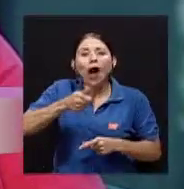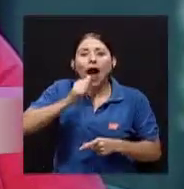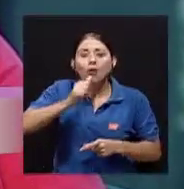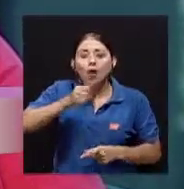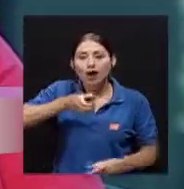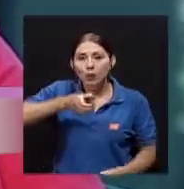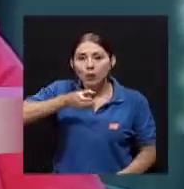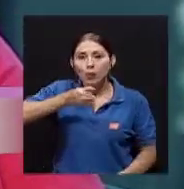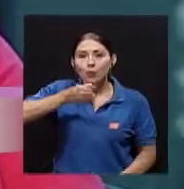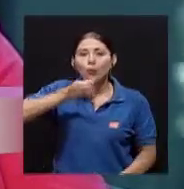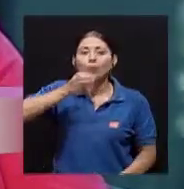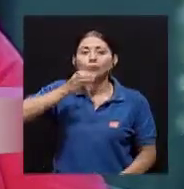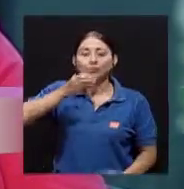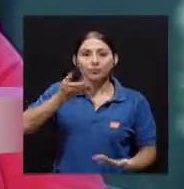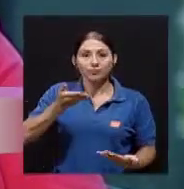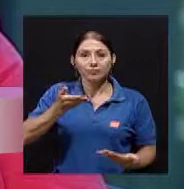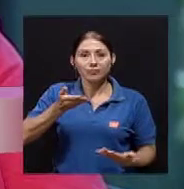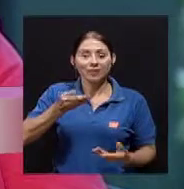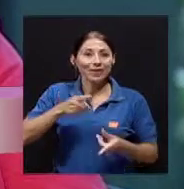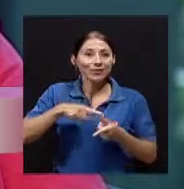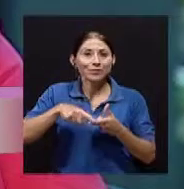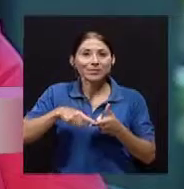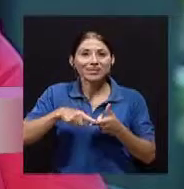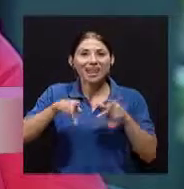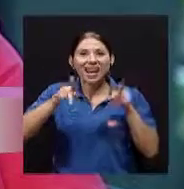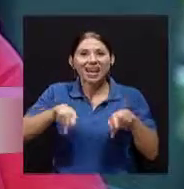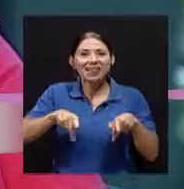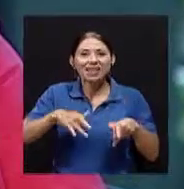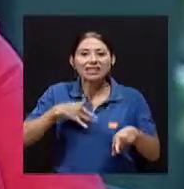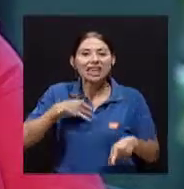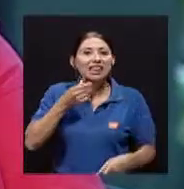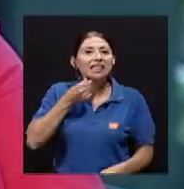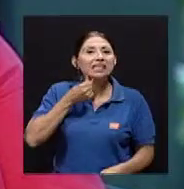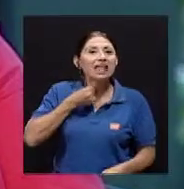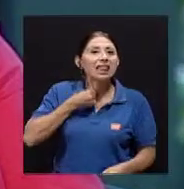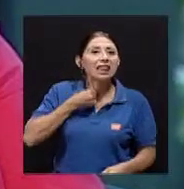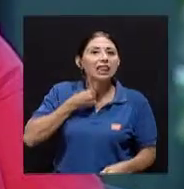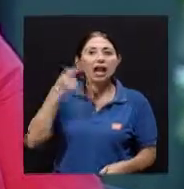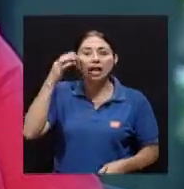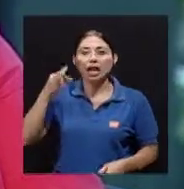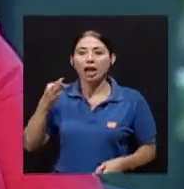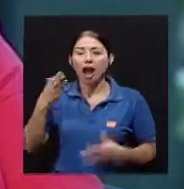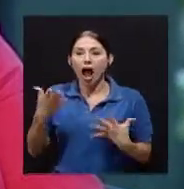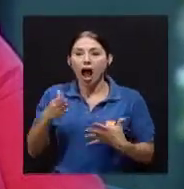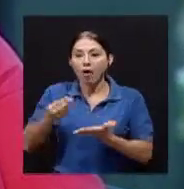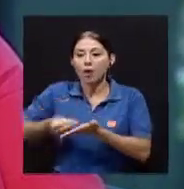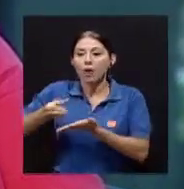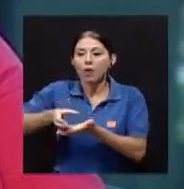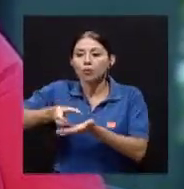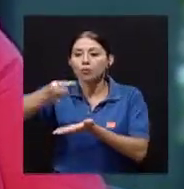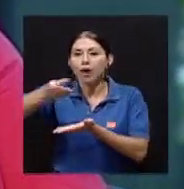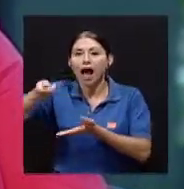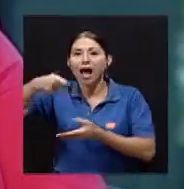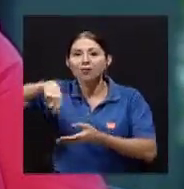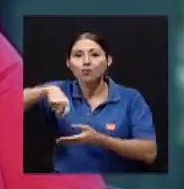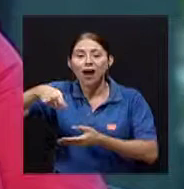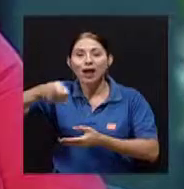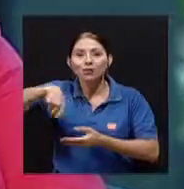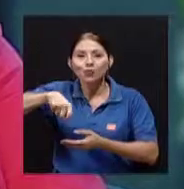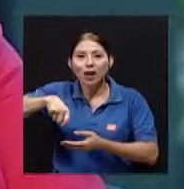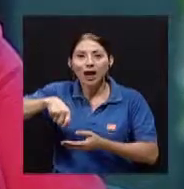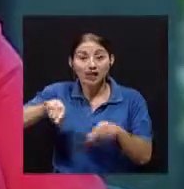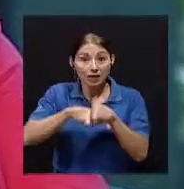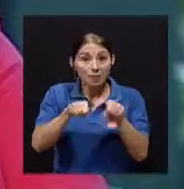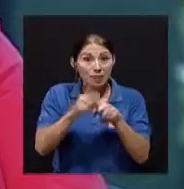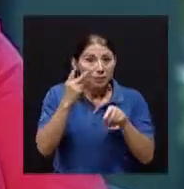agua, ¿verdad? Es un término que... Y la gente, entonces, lo que acude es cuando siente sed, es tomar bebida con azúcar y bebida con azúcar. Encontramos en el